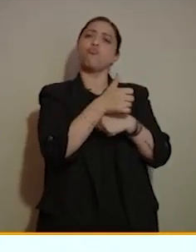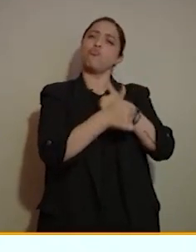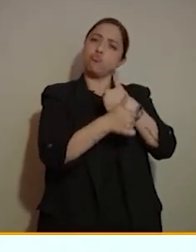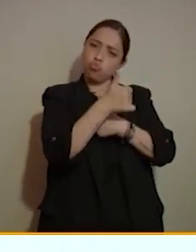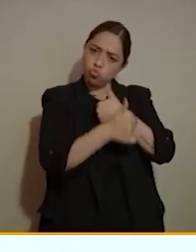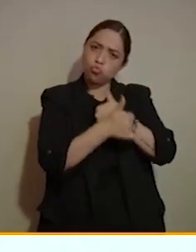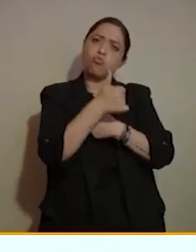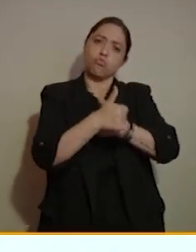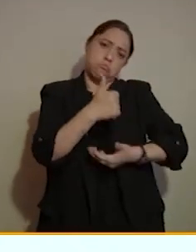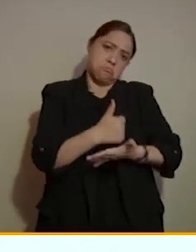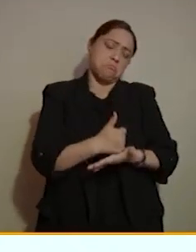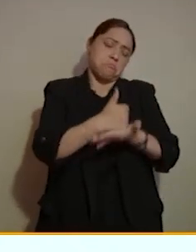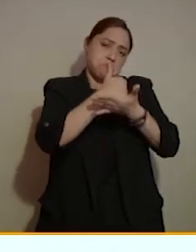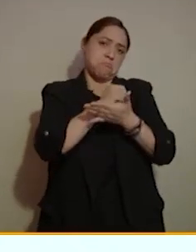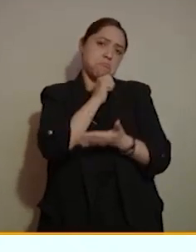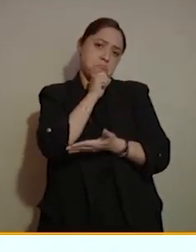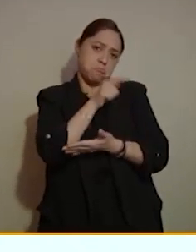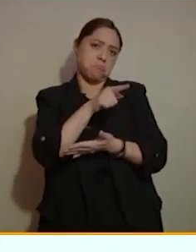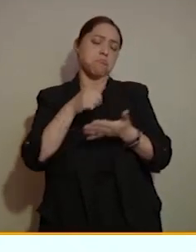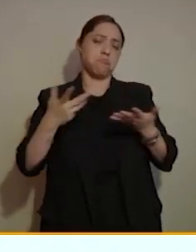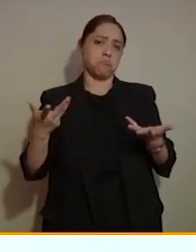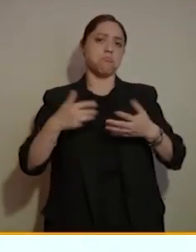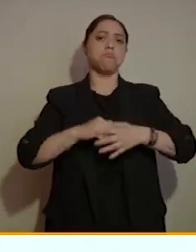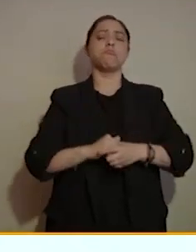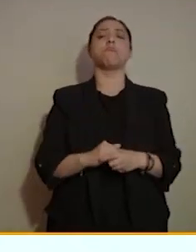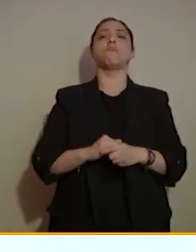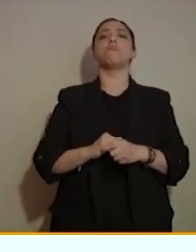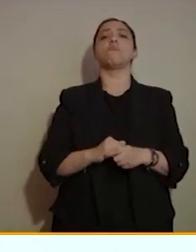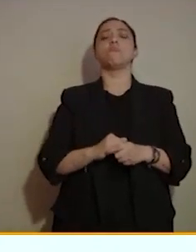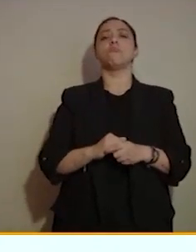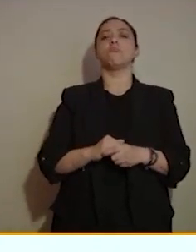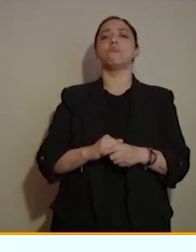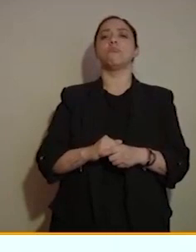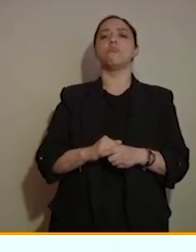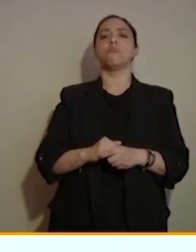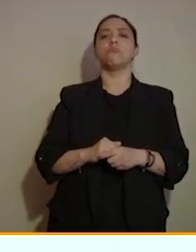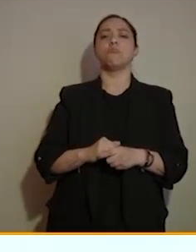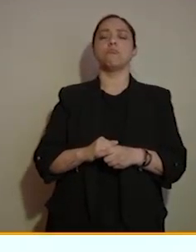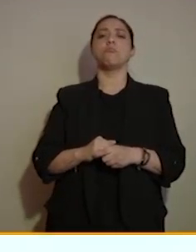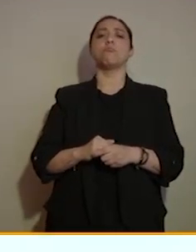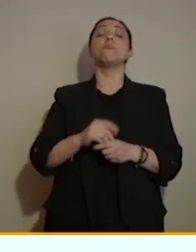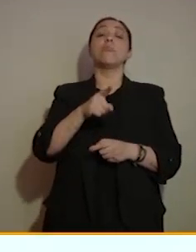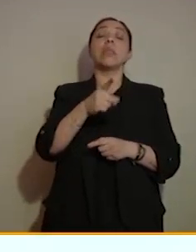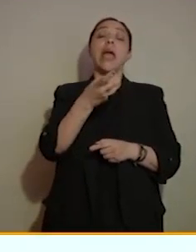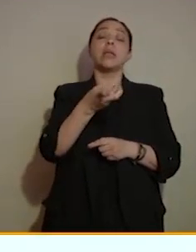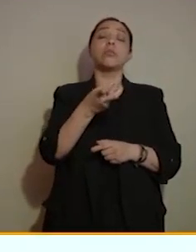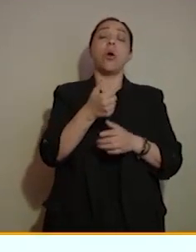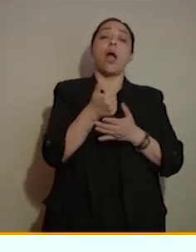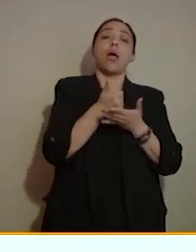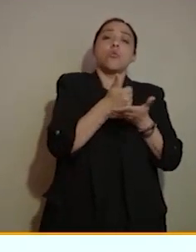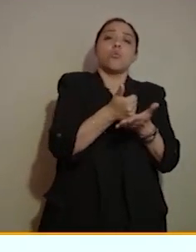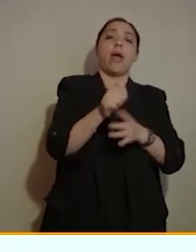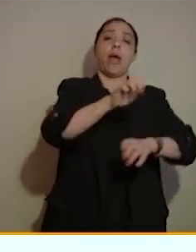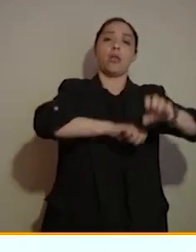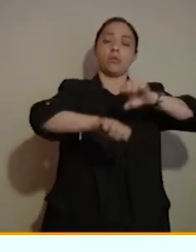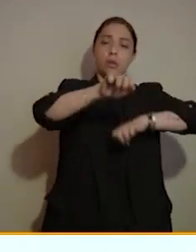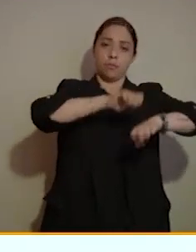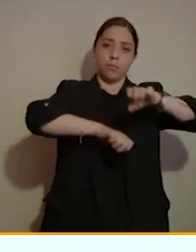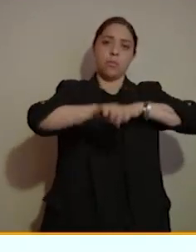también el apoderarse del tema de una vez permite a las empresas posicionarse